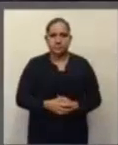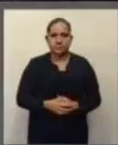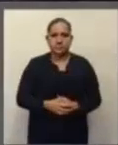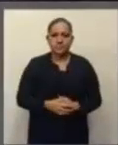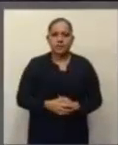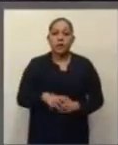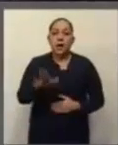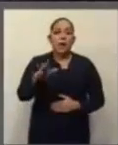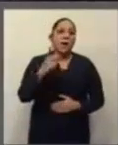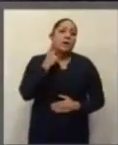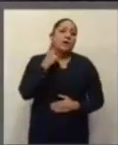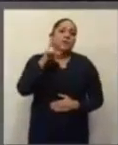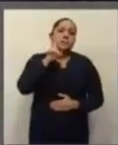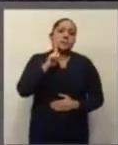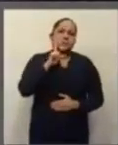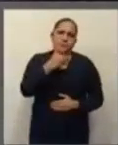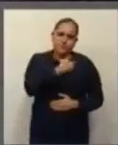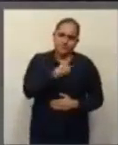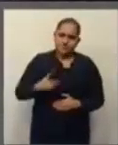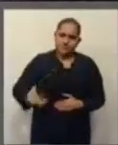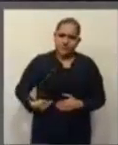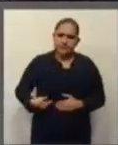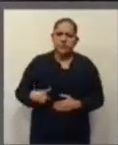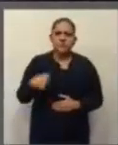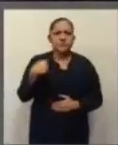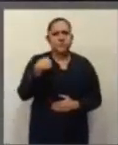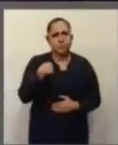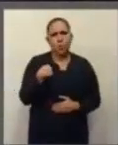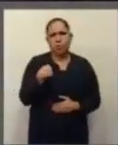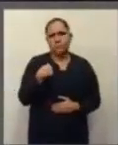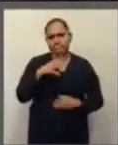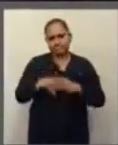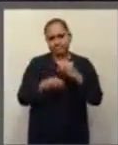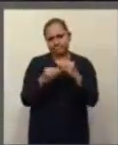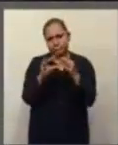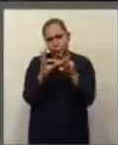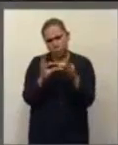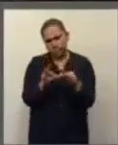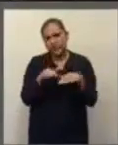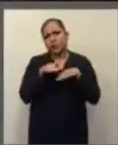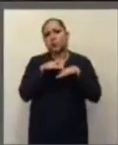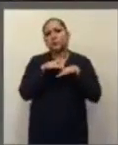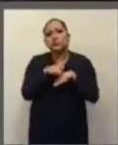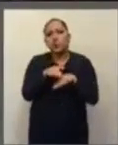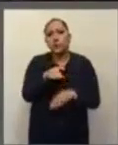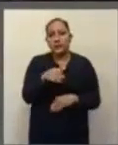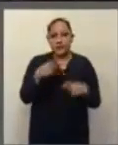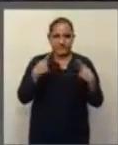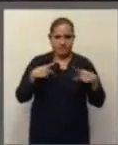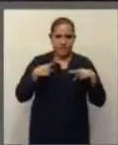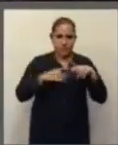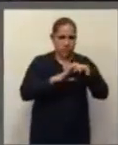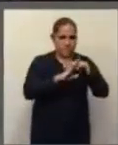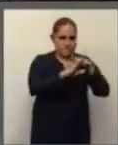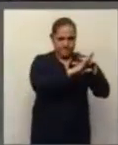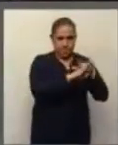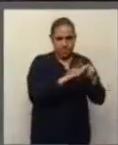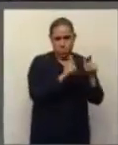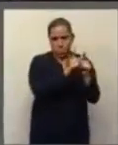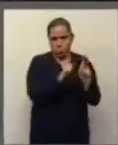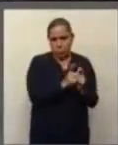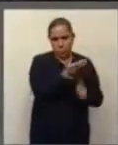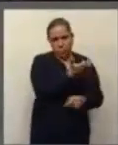Sí, diputada presidenta, mi comentario es referente a la caravana que viene de migrantes